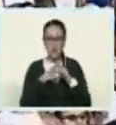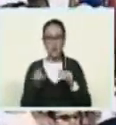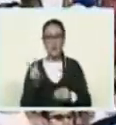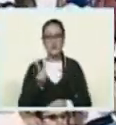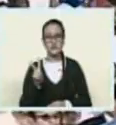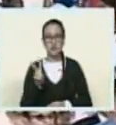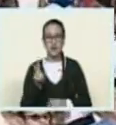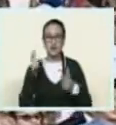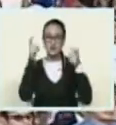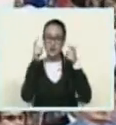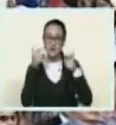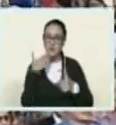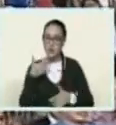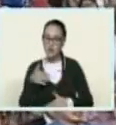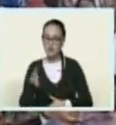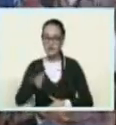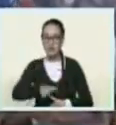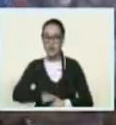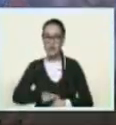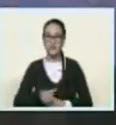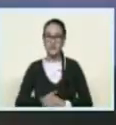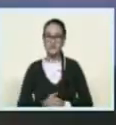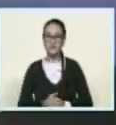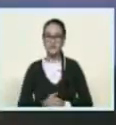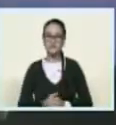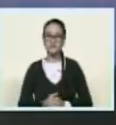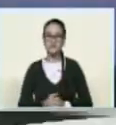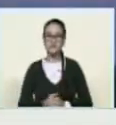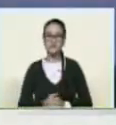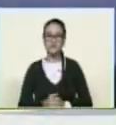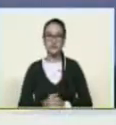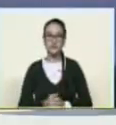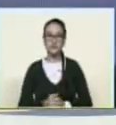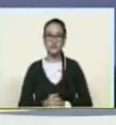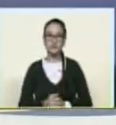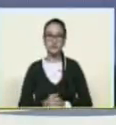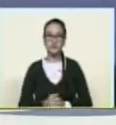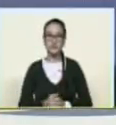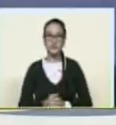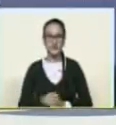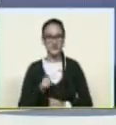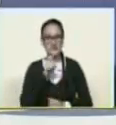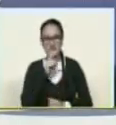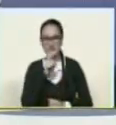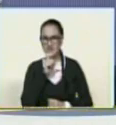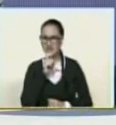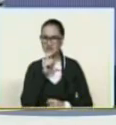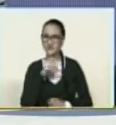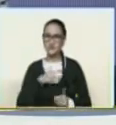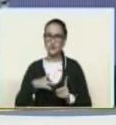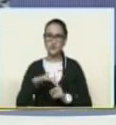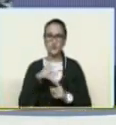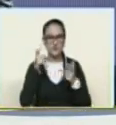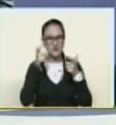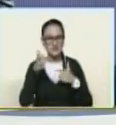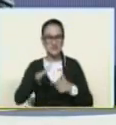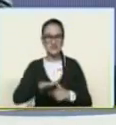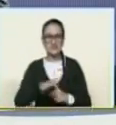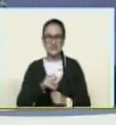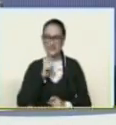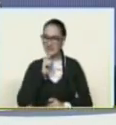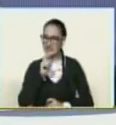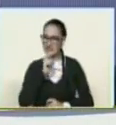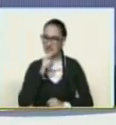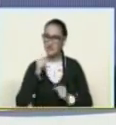la partida física de nuestro comandante Chávez. Vaya, qué dureza, vaya qué niveles